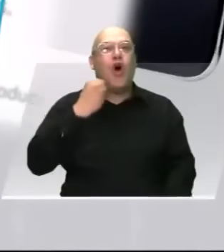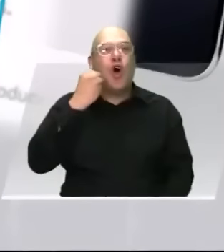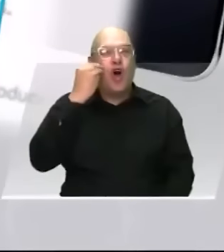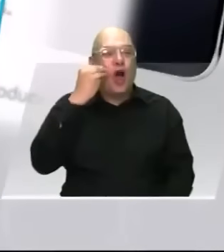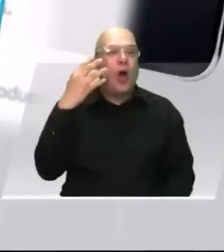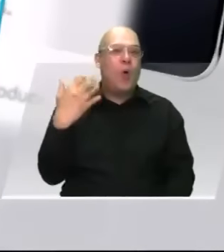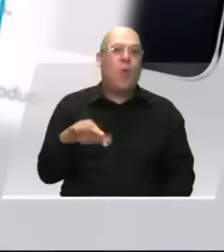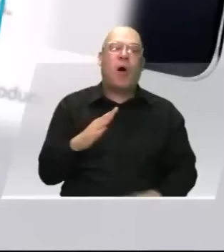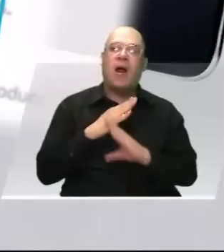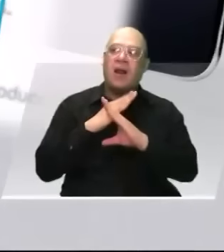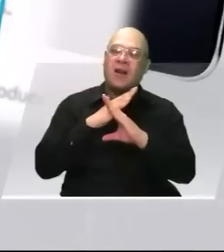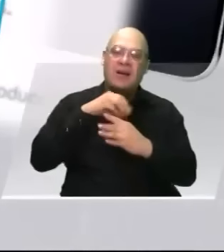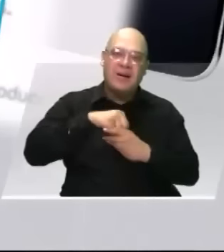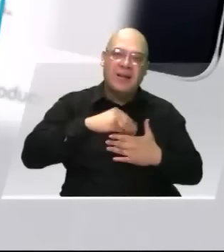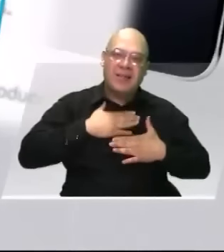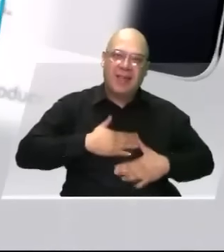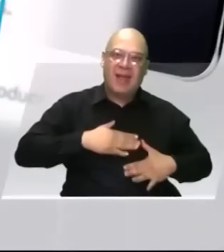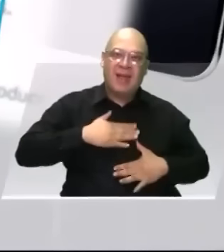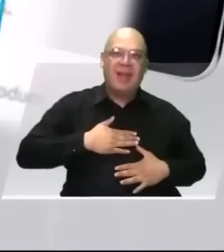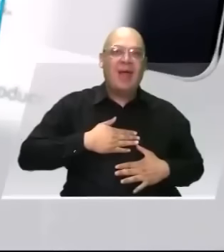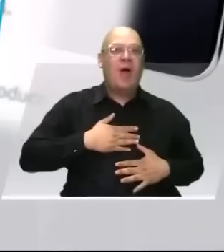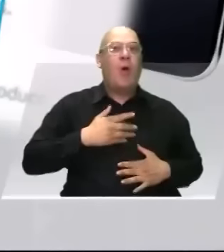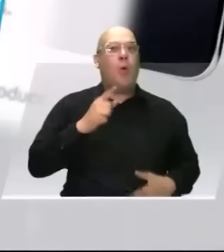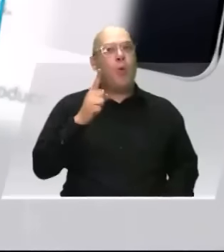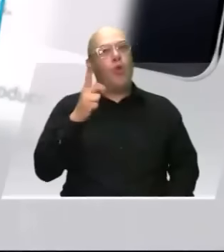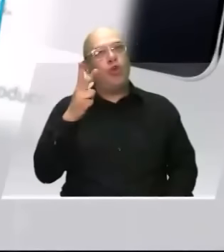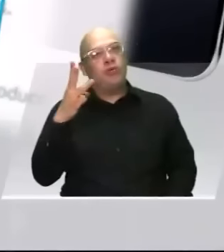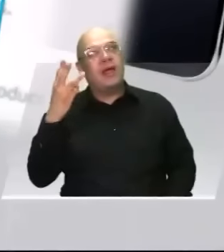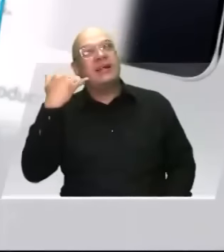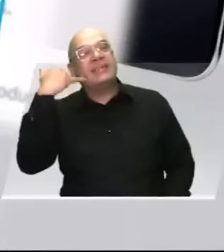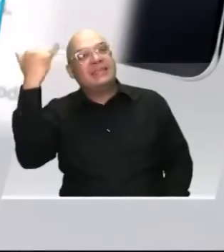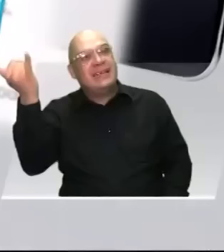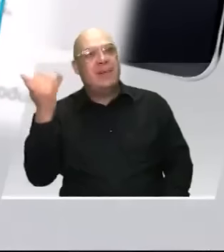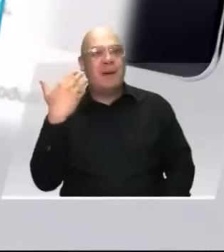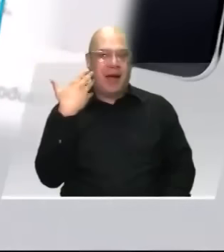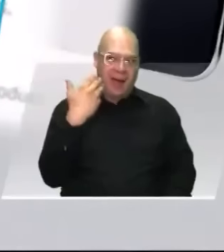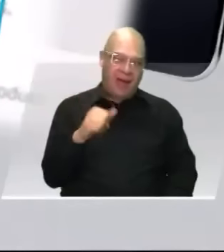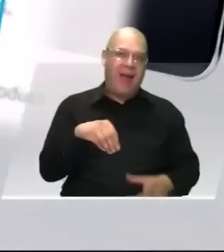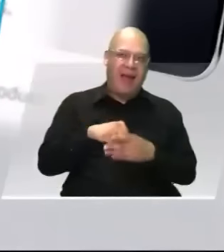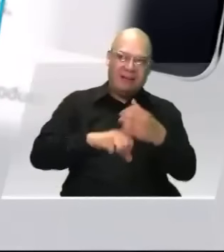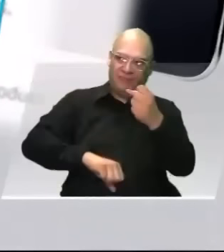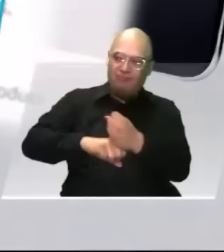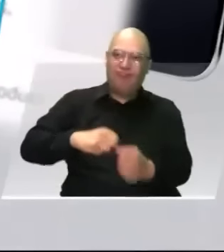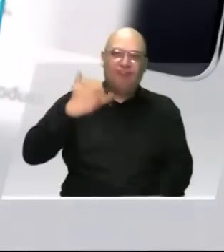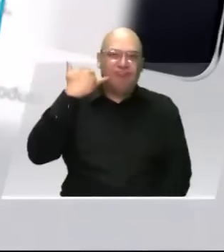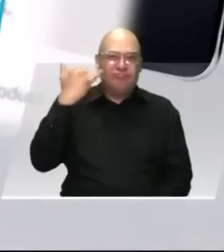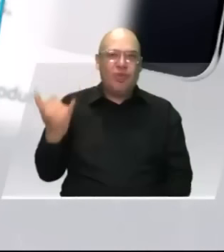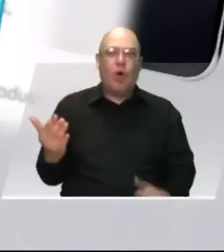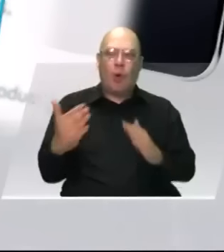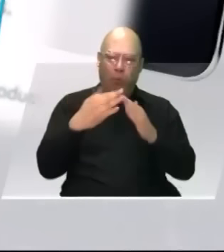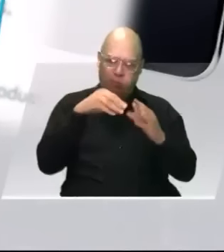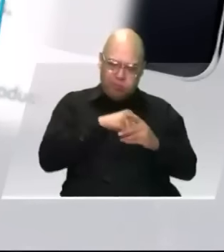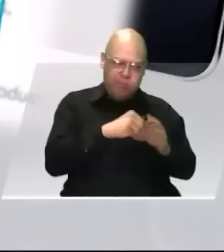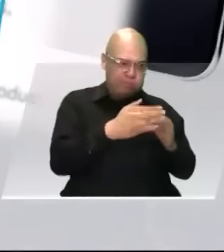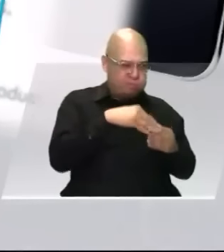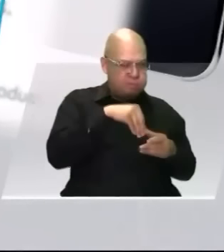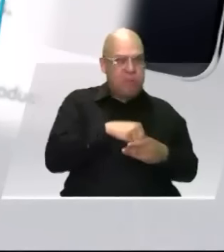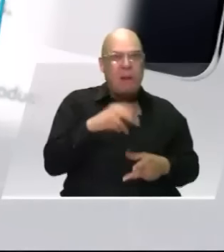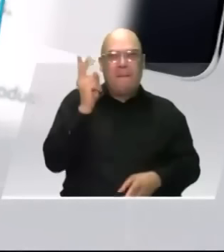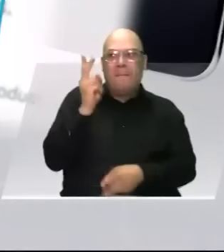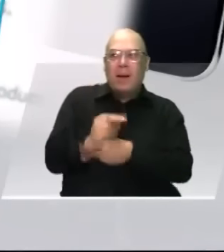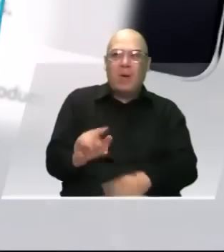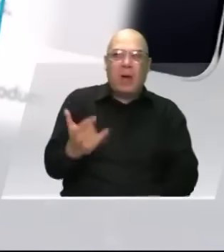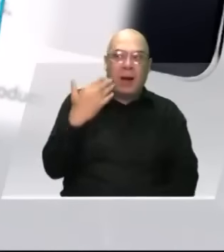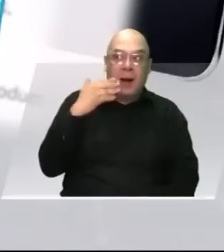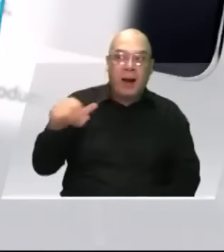seguros. Ponemos a disposición la línea 123 Agencia Mujer y contamos con hogares de acogida para mujeres en riesgo. Solicito a